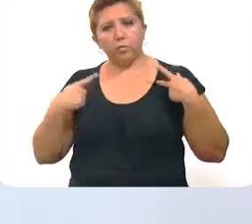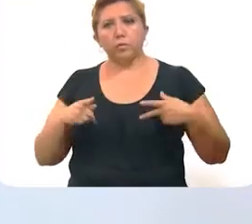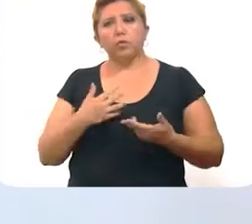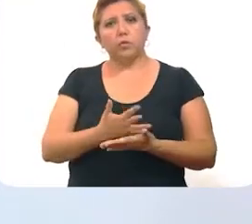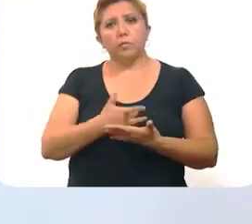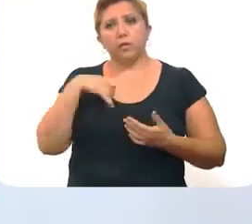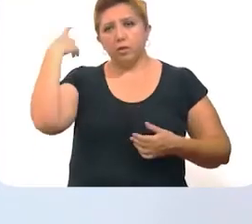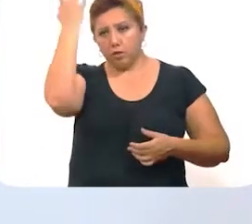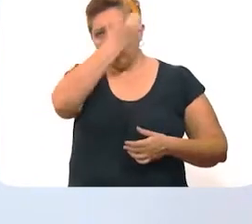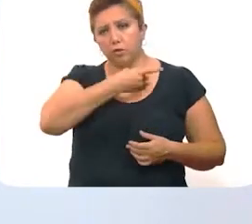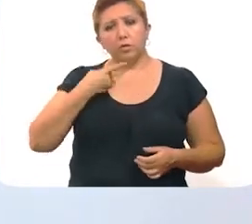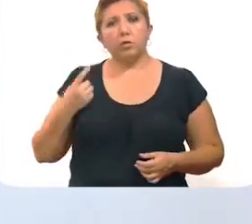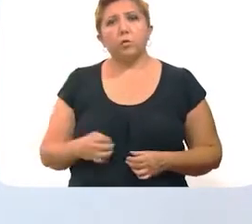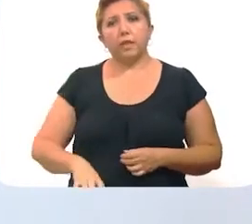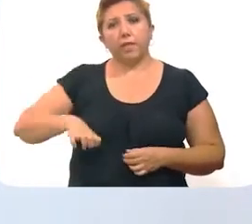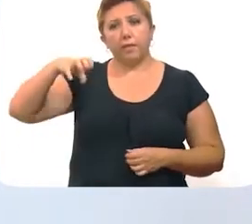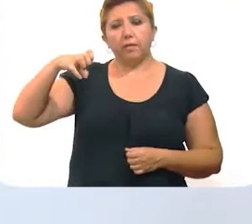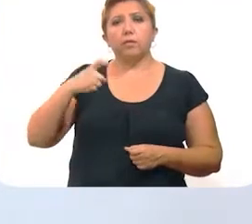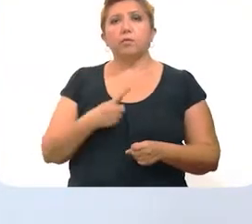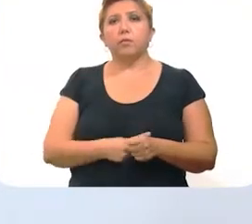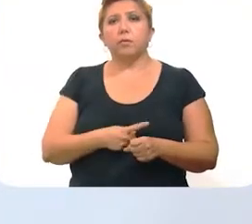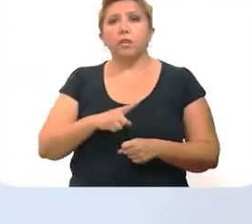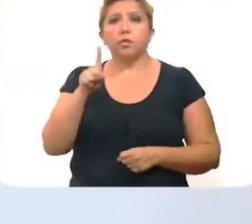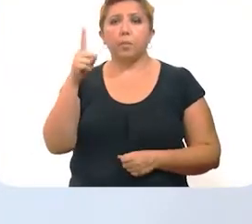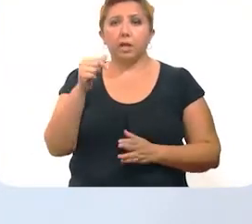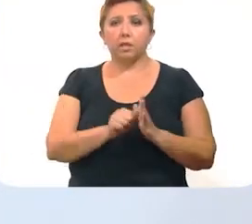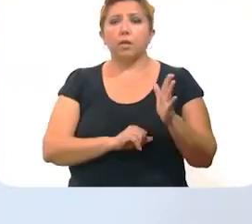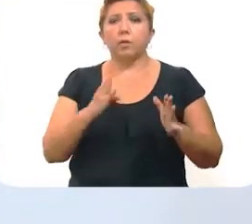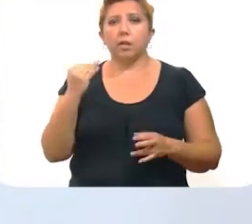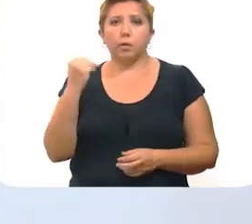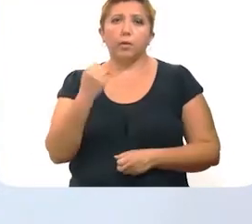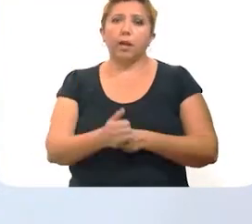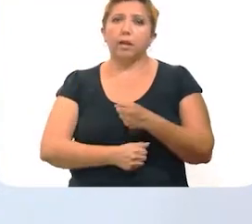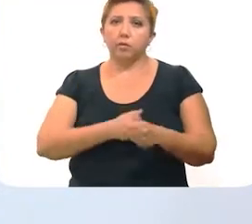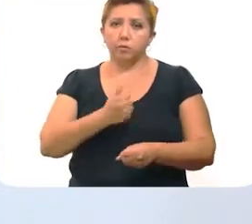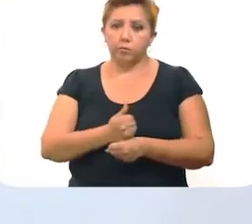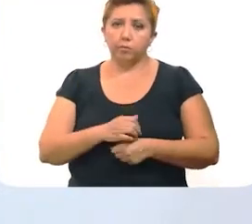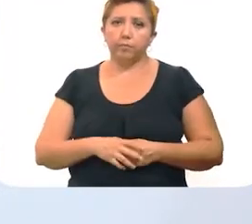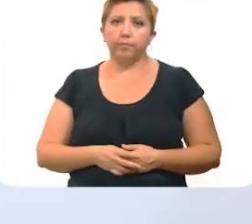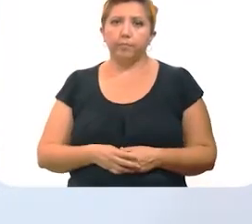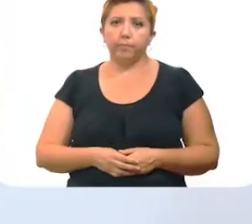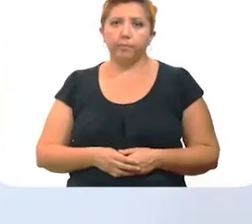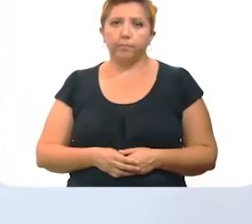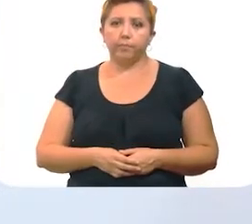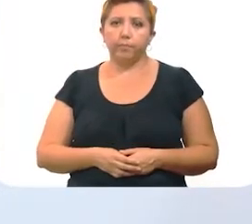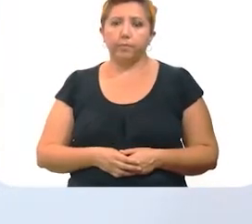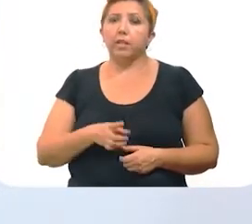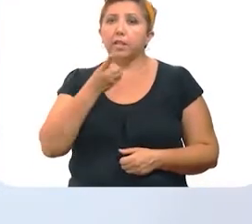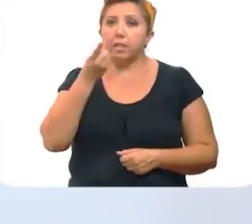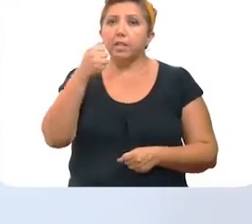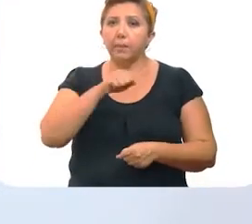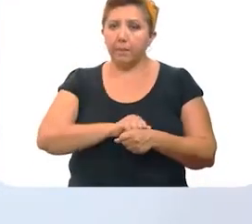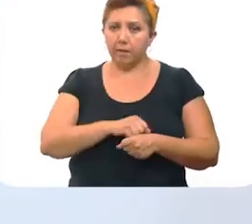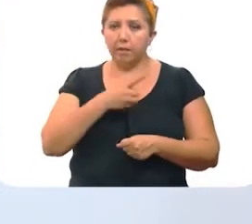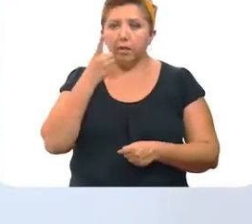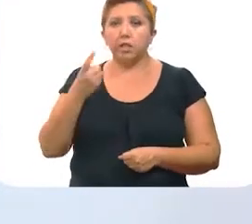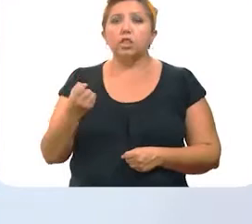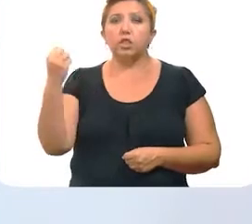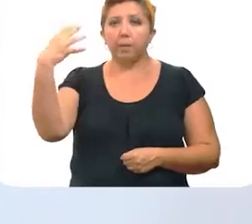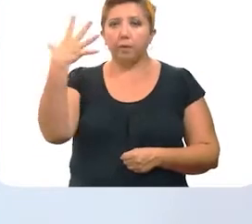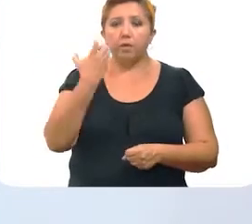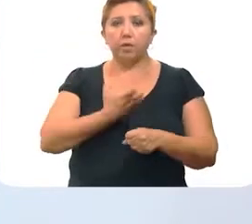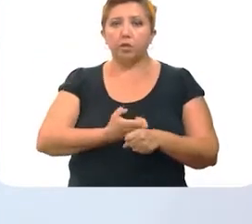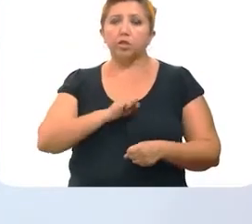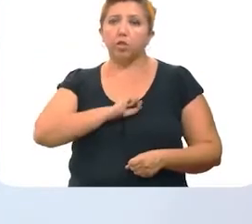pacientes a la espera de diagnóstico. El rango de edad de los casos es de 1 mes a 99 años. Los indicadores semanales de